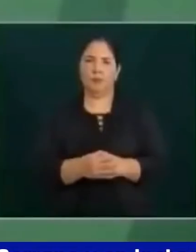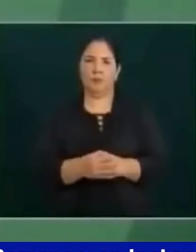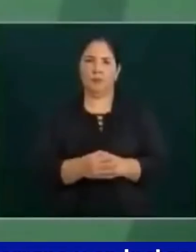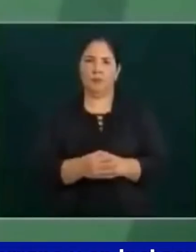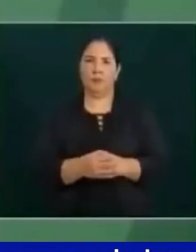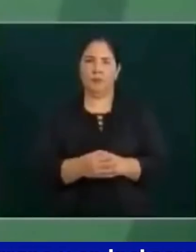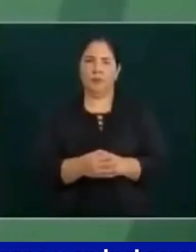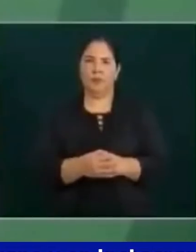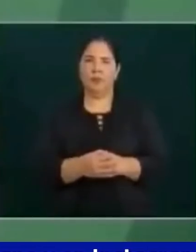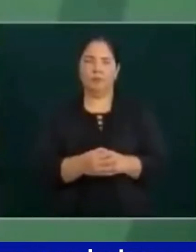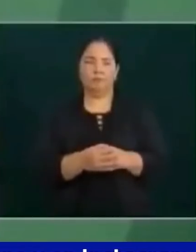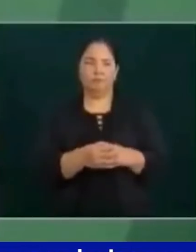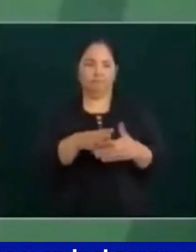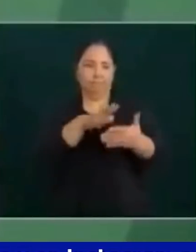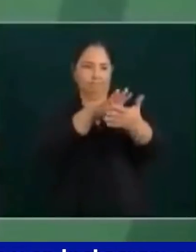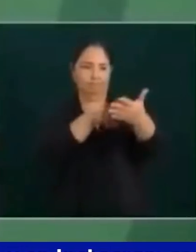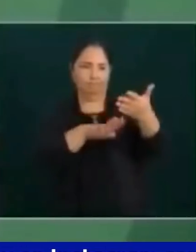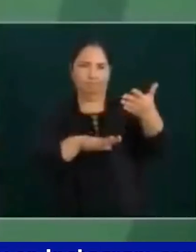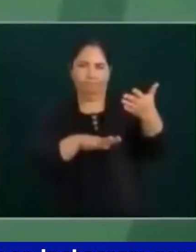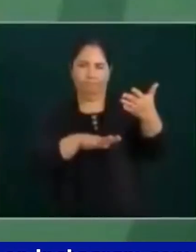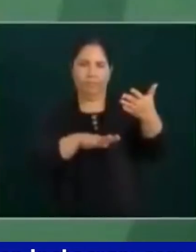de acuerdo al censo,